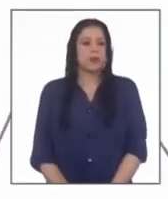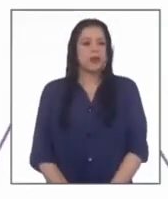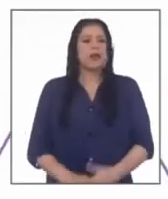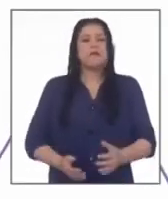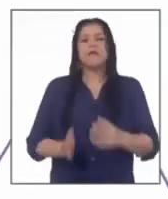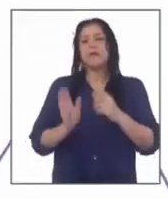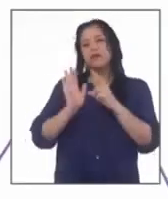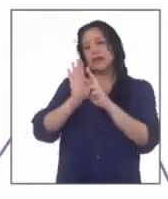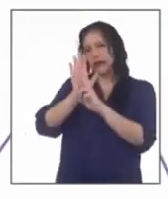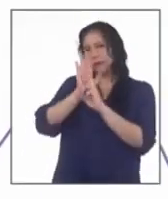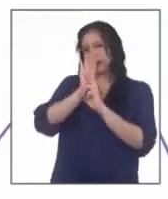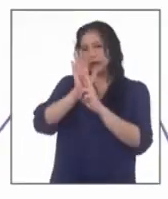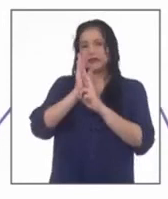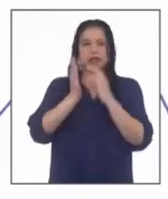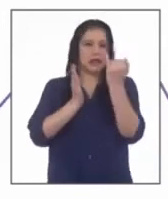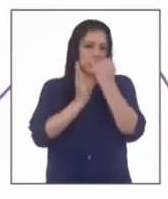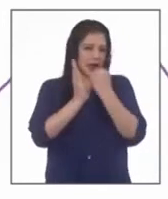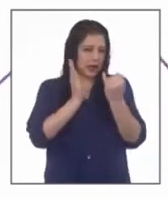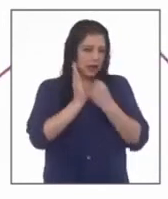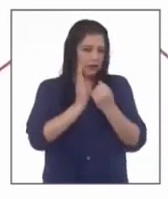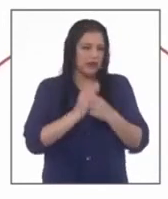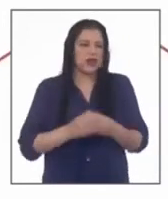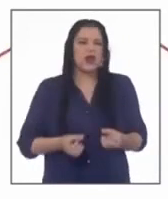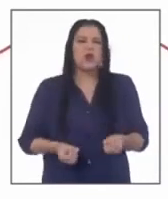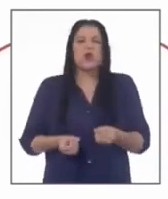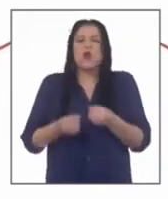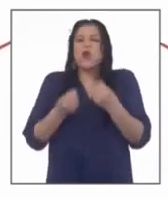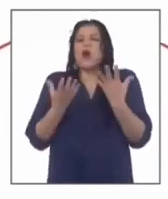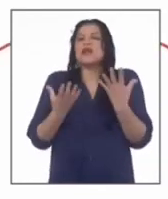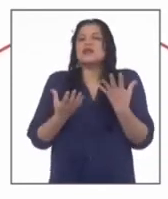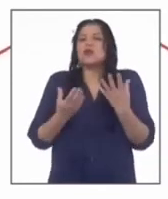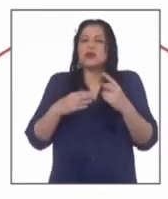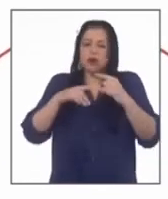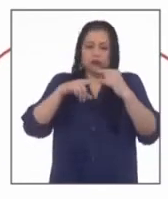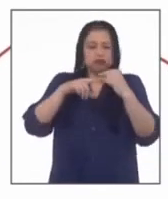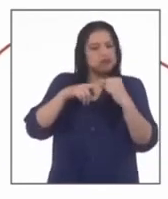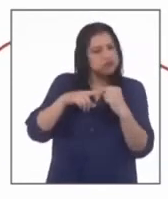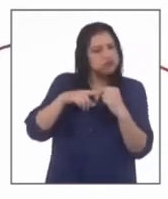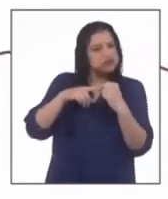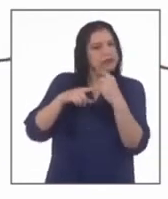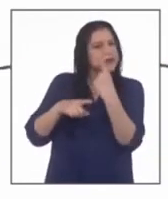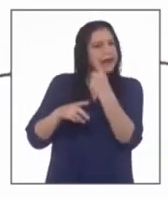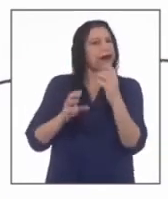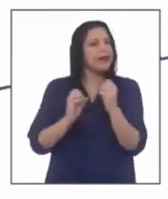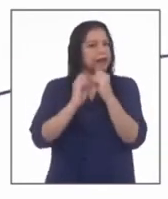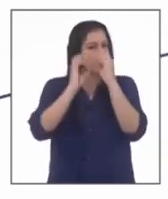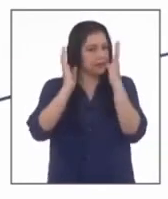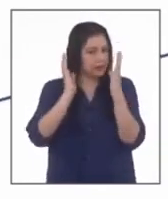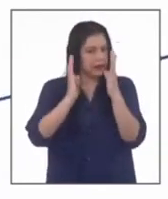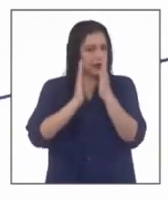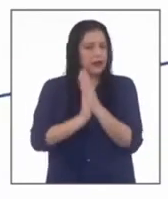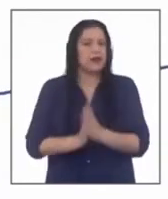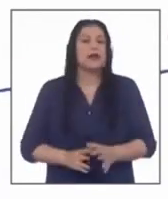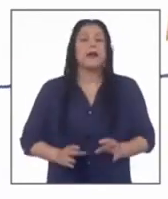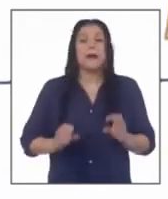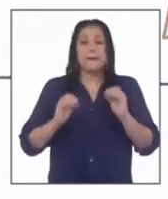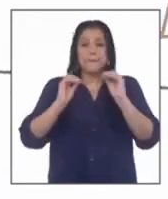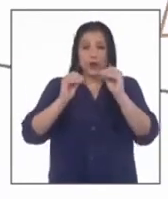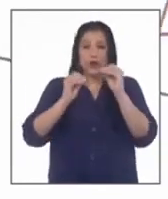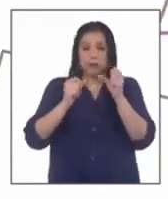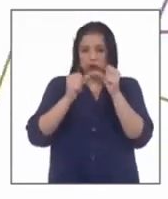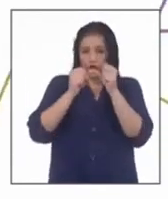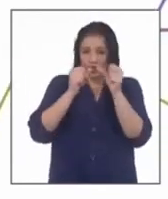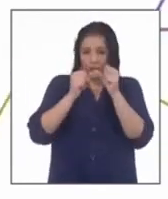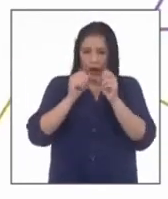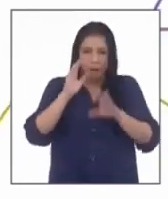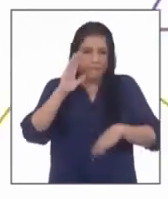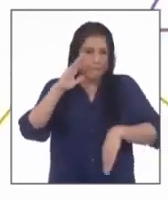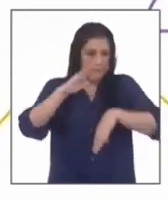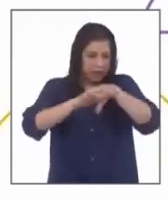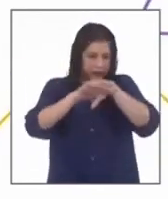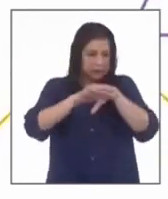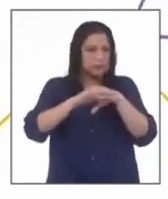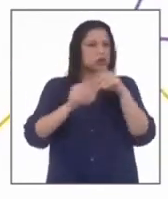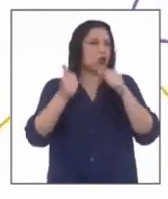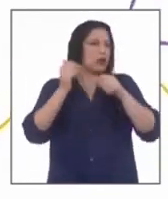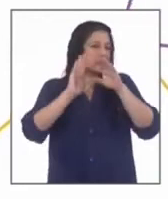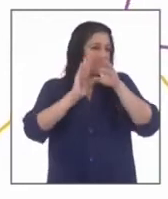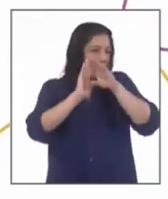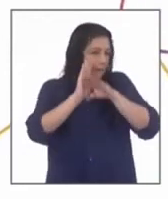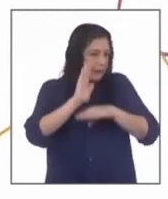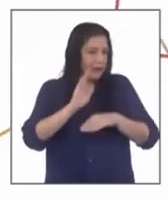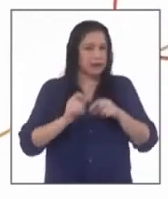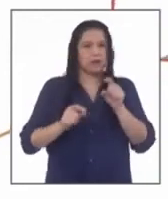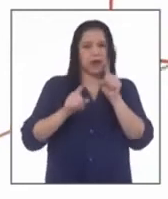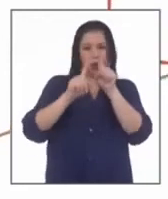Vamos a representar gráficamente la oscilación de los valores de saturación de oxígeno de cada día. Colocamos sus valores máximos y mínimos en un